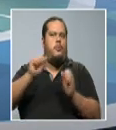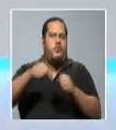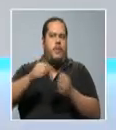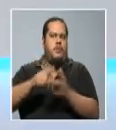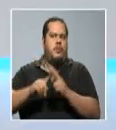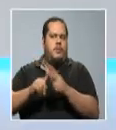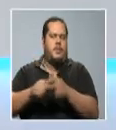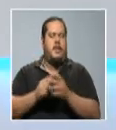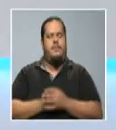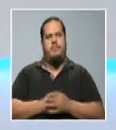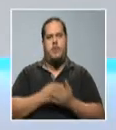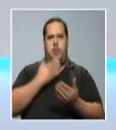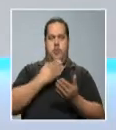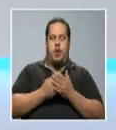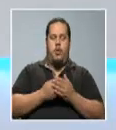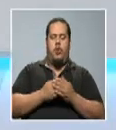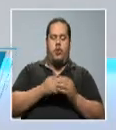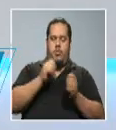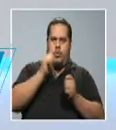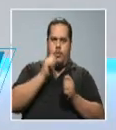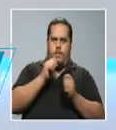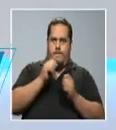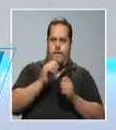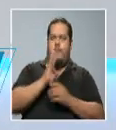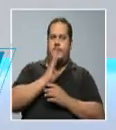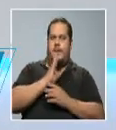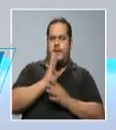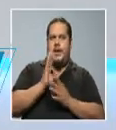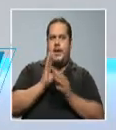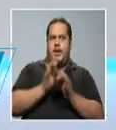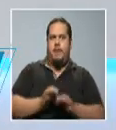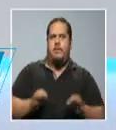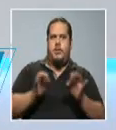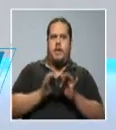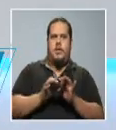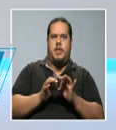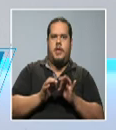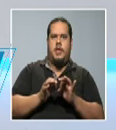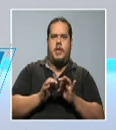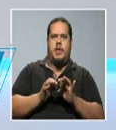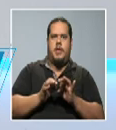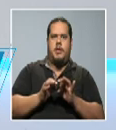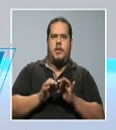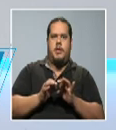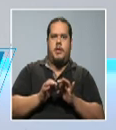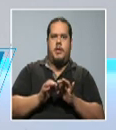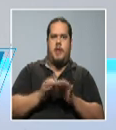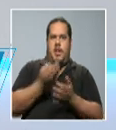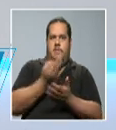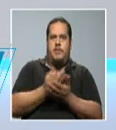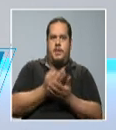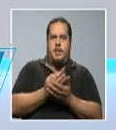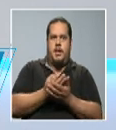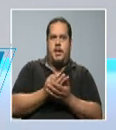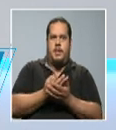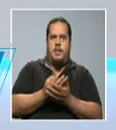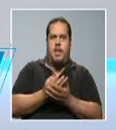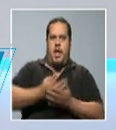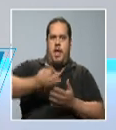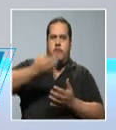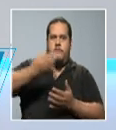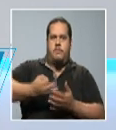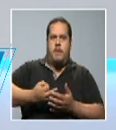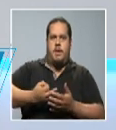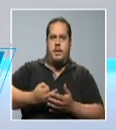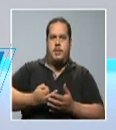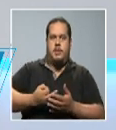Bueno, como punto de partida es importante, Giselle, tomar en cuenta que las entidades financieras formales,